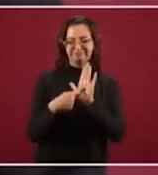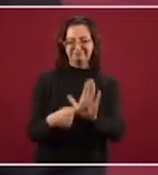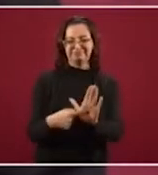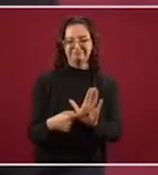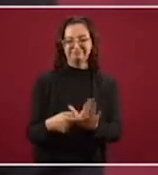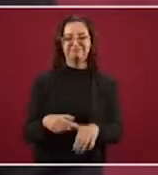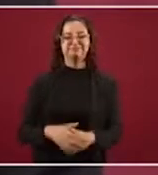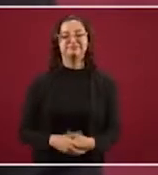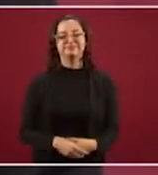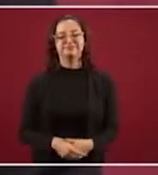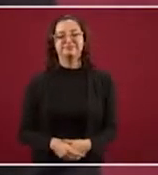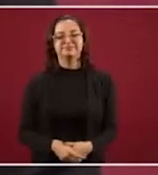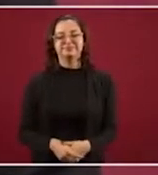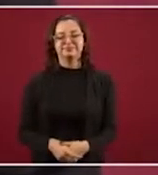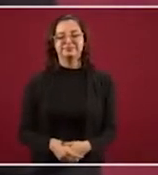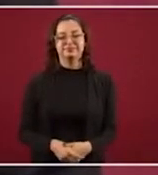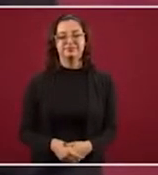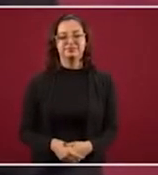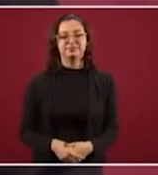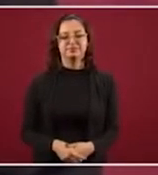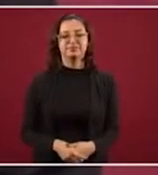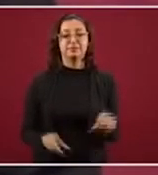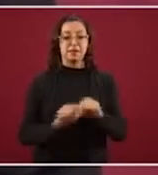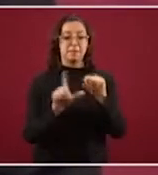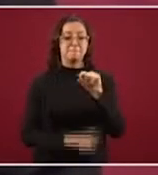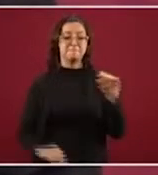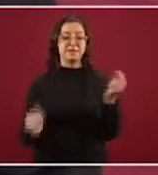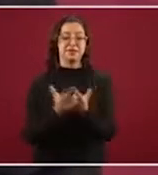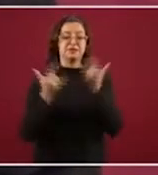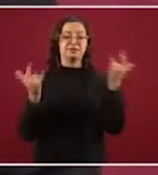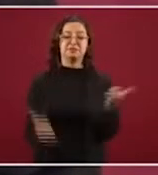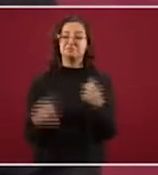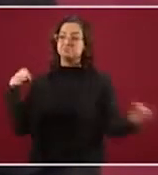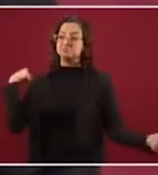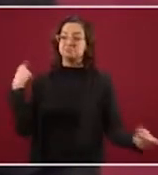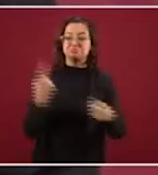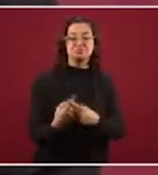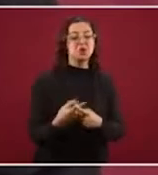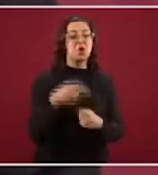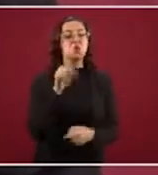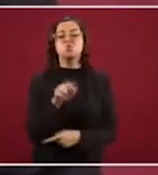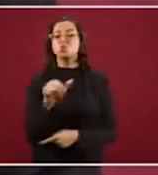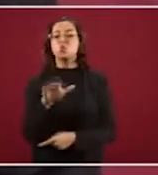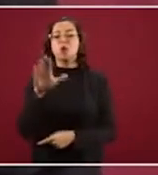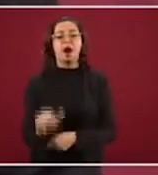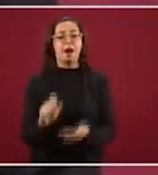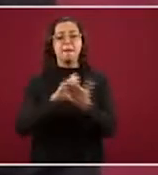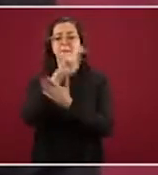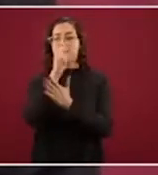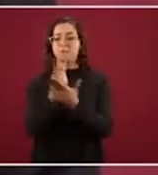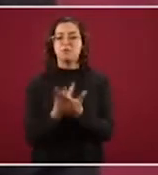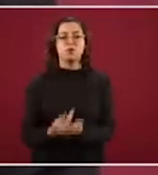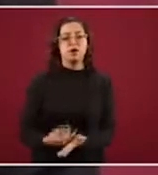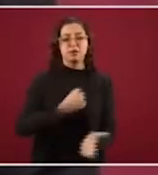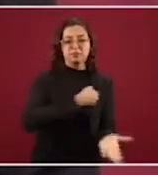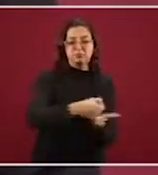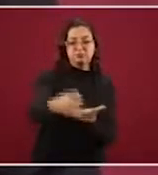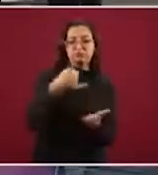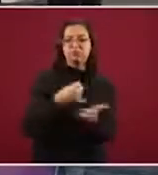Nunca en la historia de México se había llevado a cabo un programa de